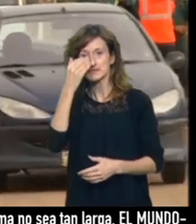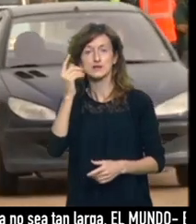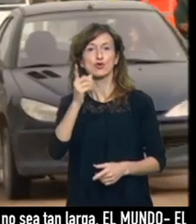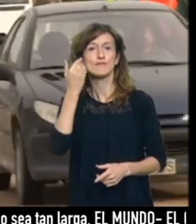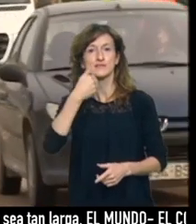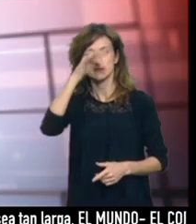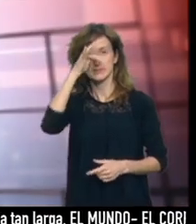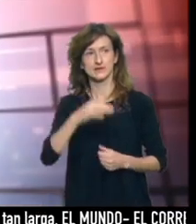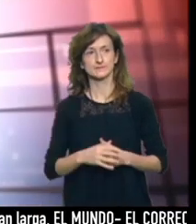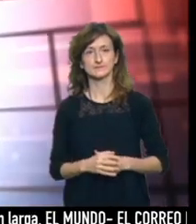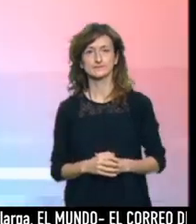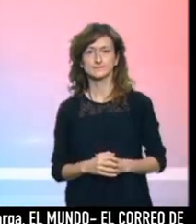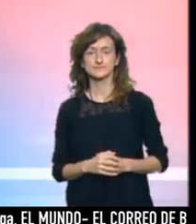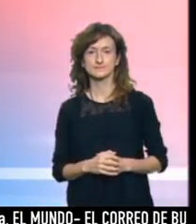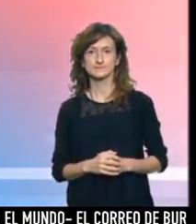de semana.